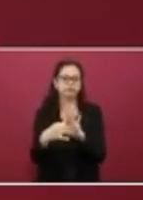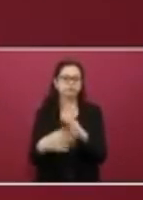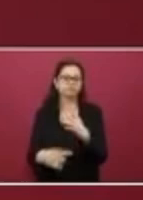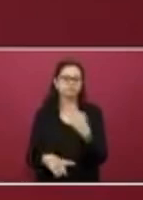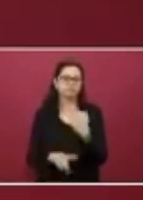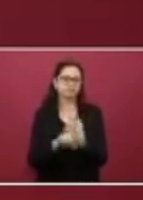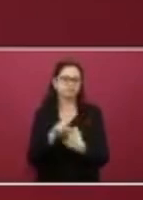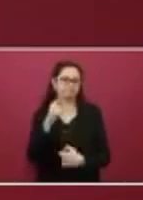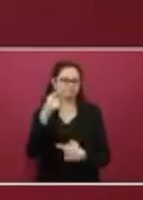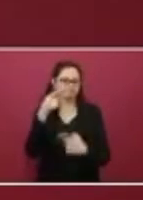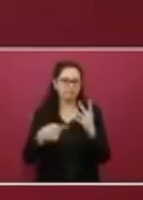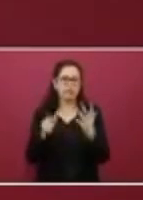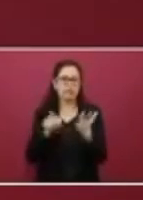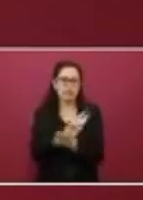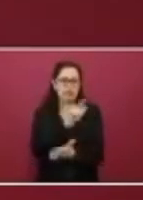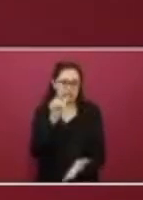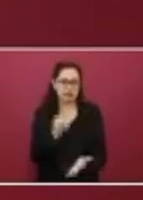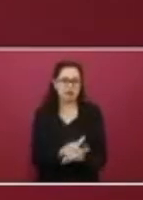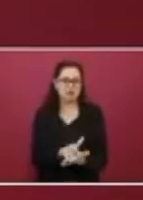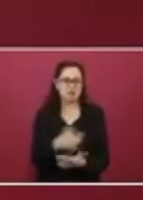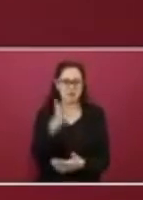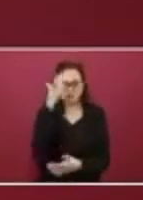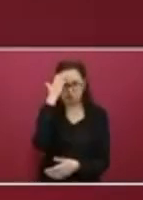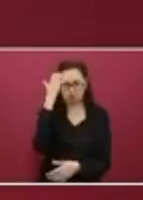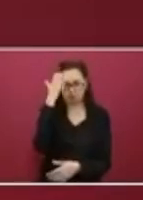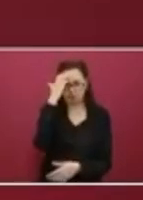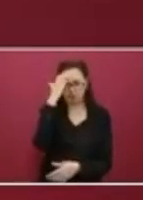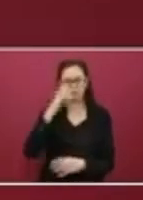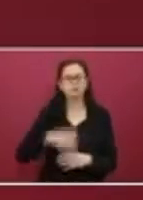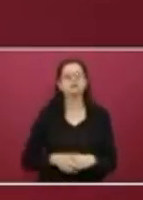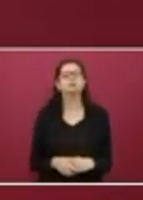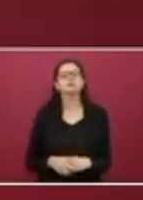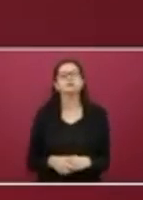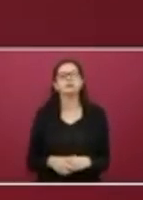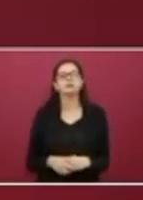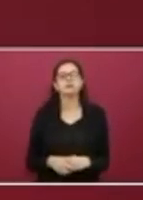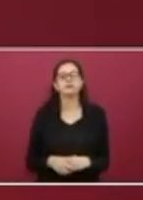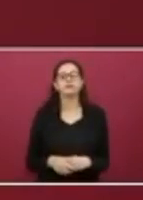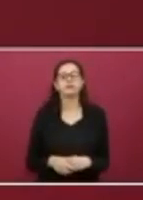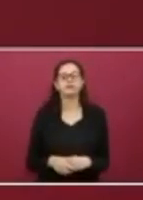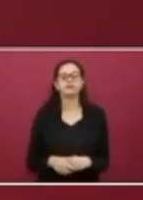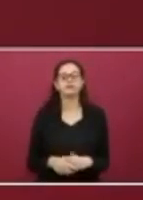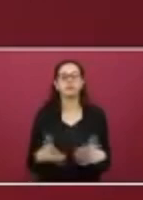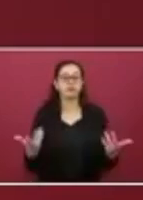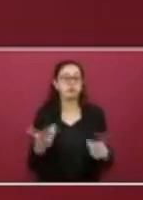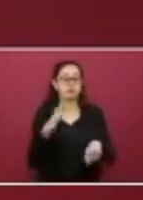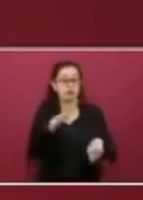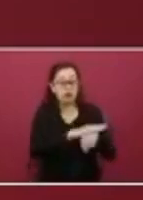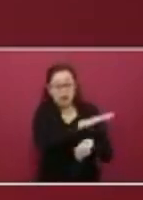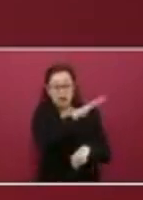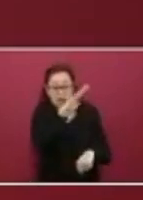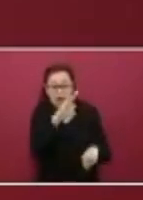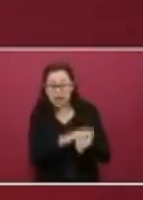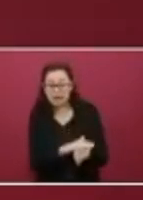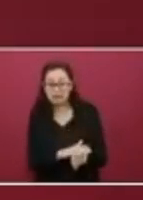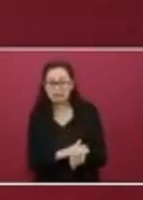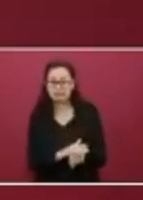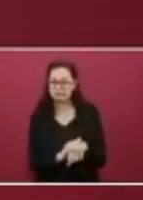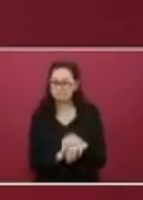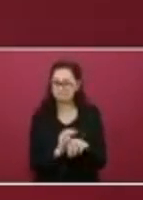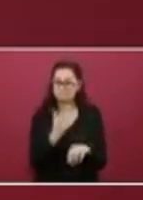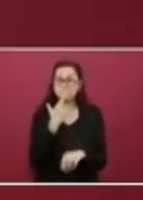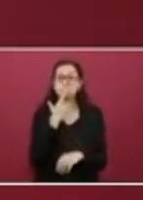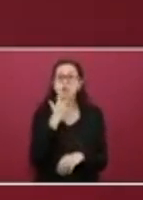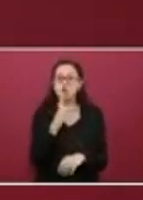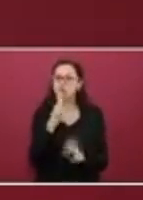búsqueda de personas durante la conferencia matutina encabezada por el presidente andrés manuel lópez obrador la funcionaria destacó que se eligió los